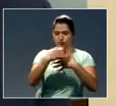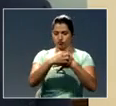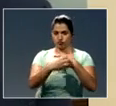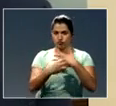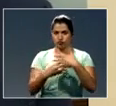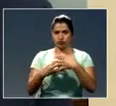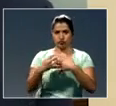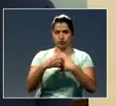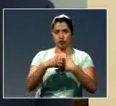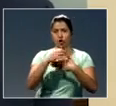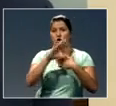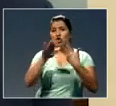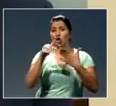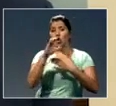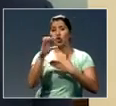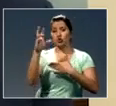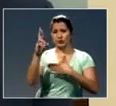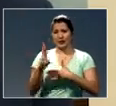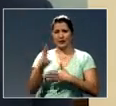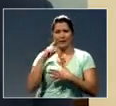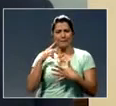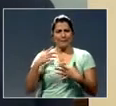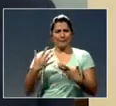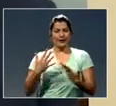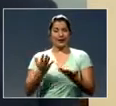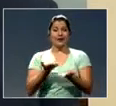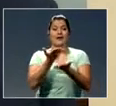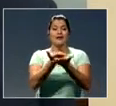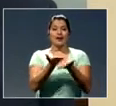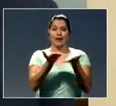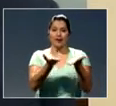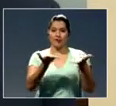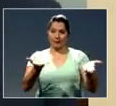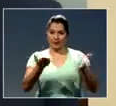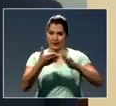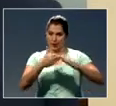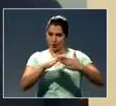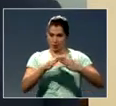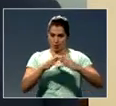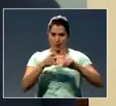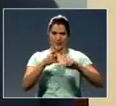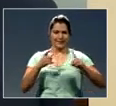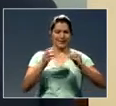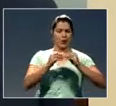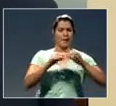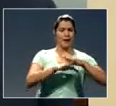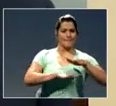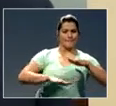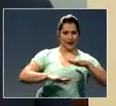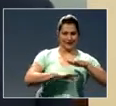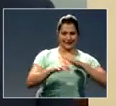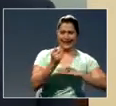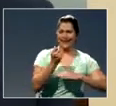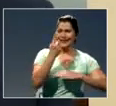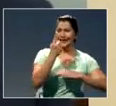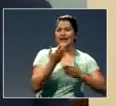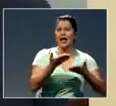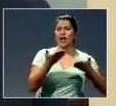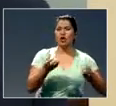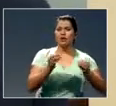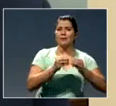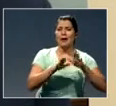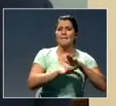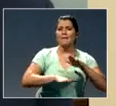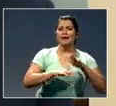a darle herramientas a la ciudadanía desde lo más básico, desde la comprensión más elemental de en qué consiste